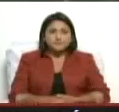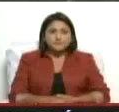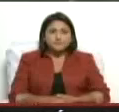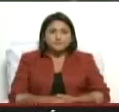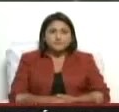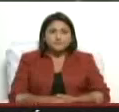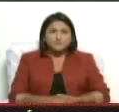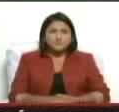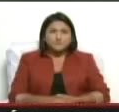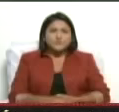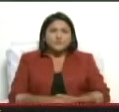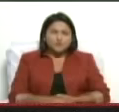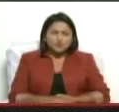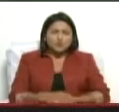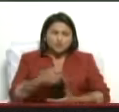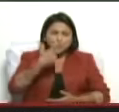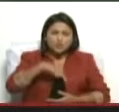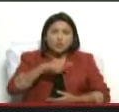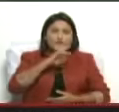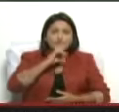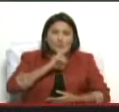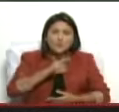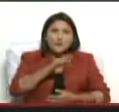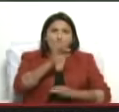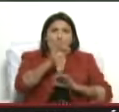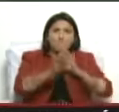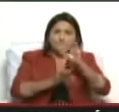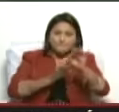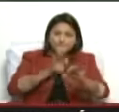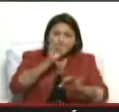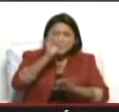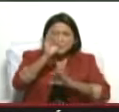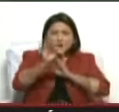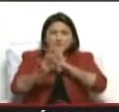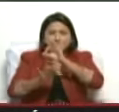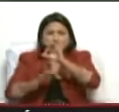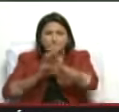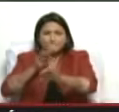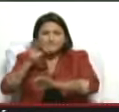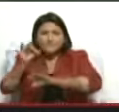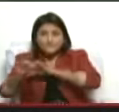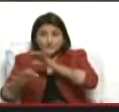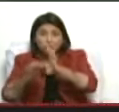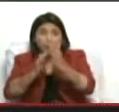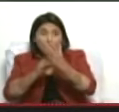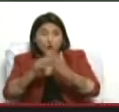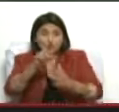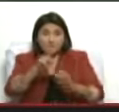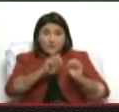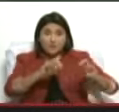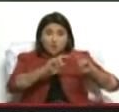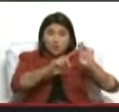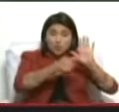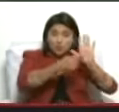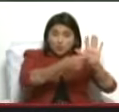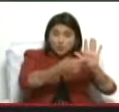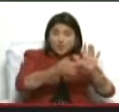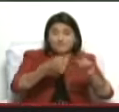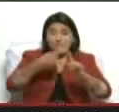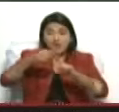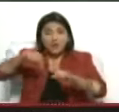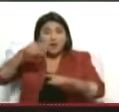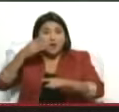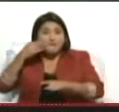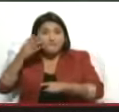prensa he tratado de desarrollar conceptos incluso tomados de Naciones Unidas y de la propia